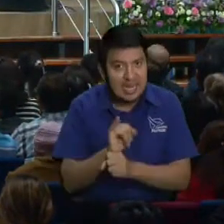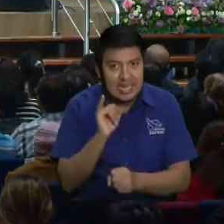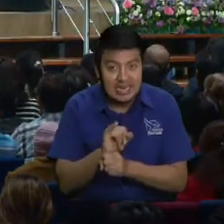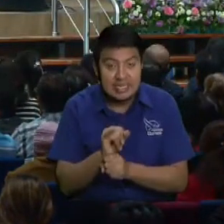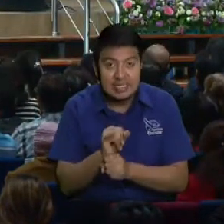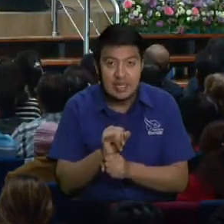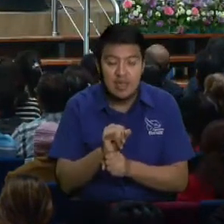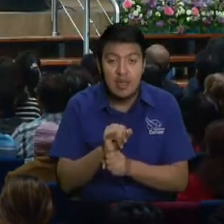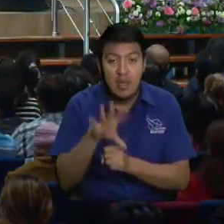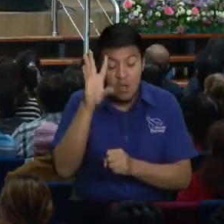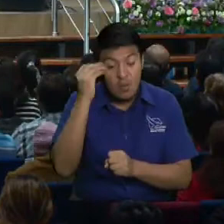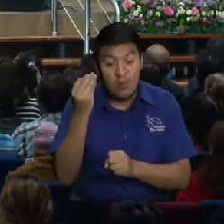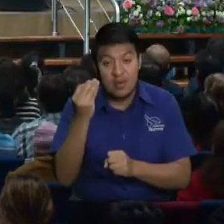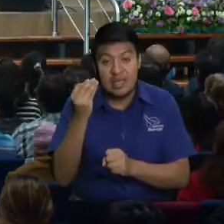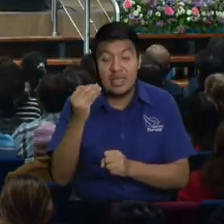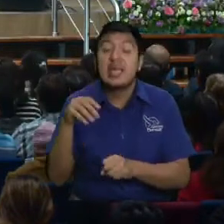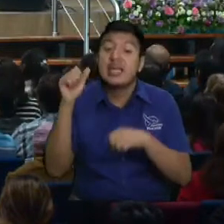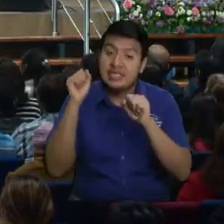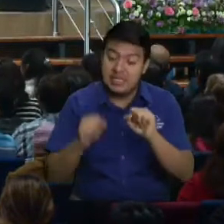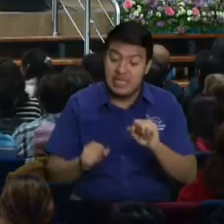el enganche lo debe.